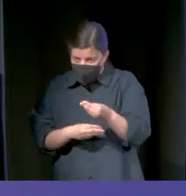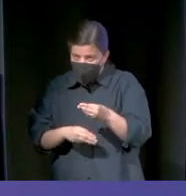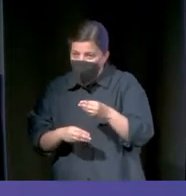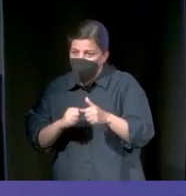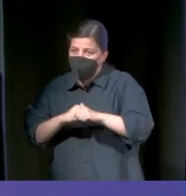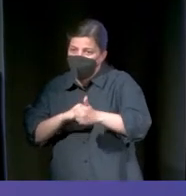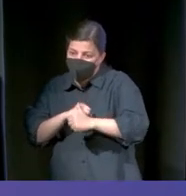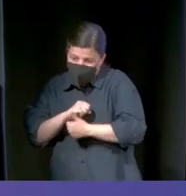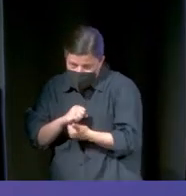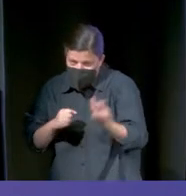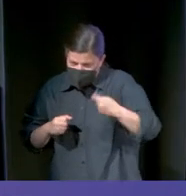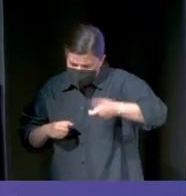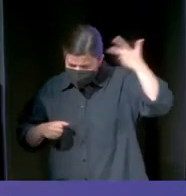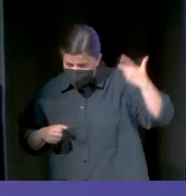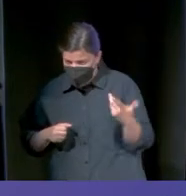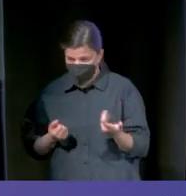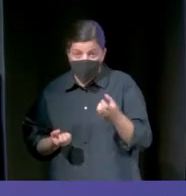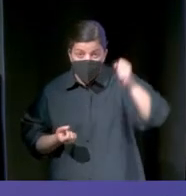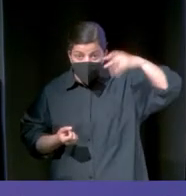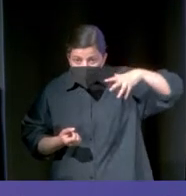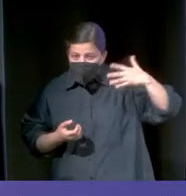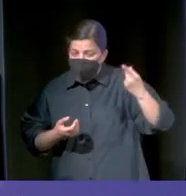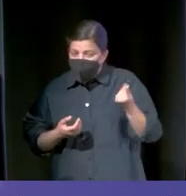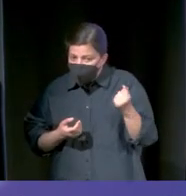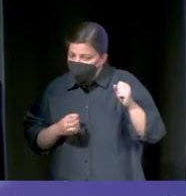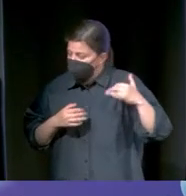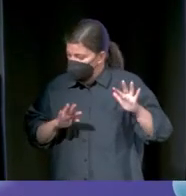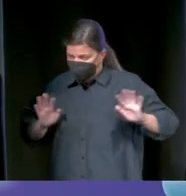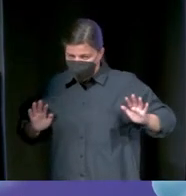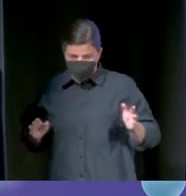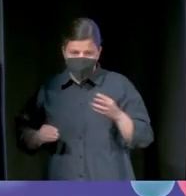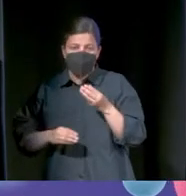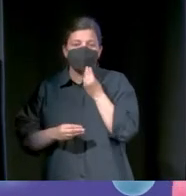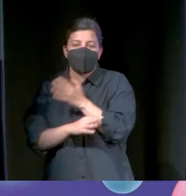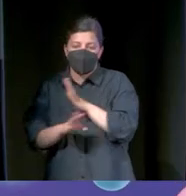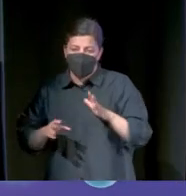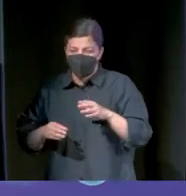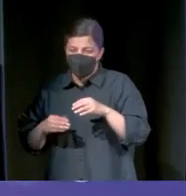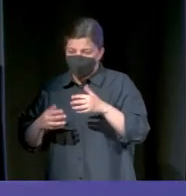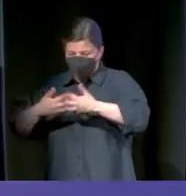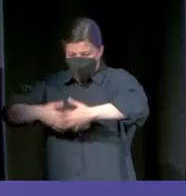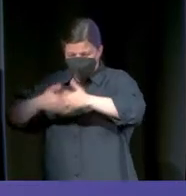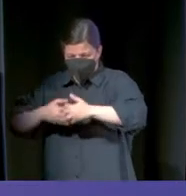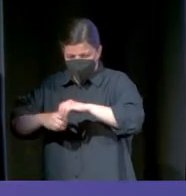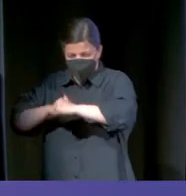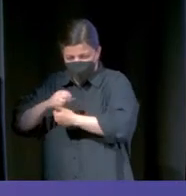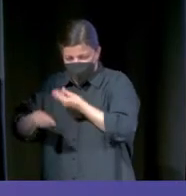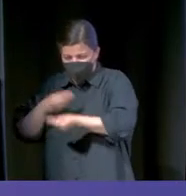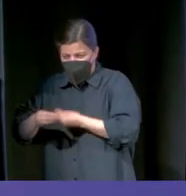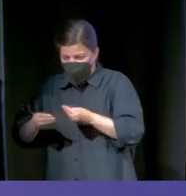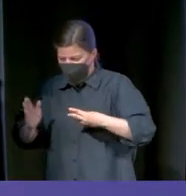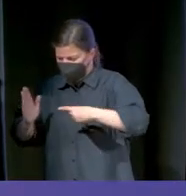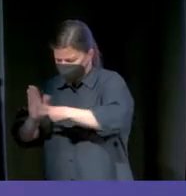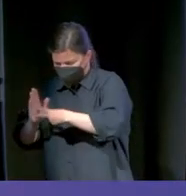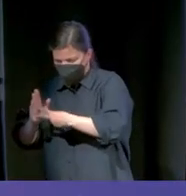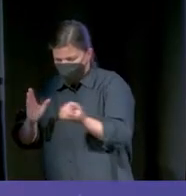pico cómo está la luz es que no te está saliendo cuenta o sea que tú lo quieras hacer compras de una panificadora que eso no siempre funciona y va enchufado y sólo